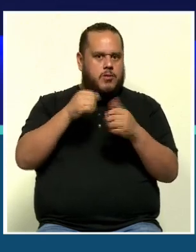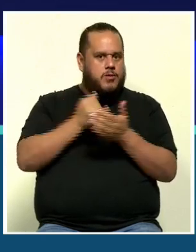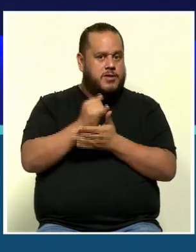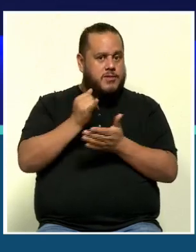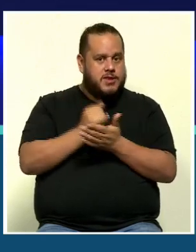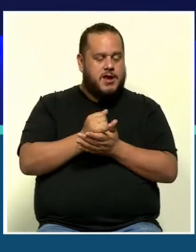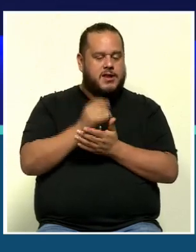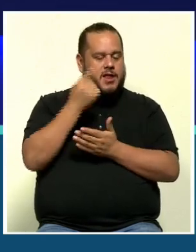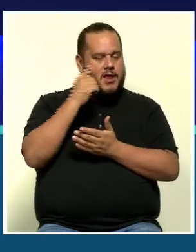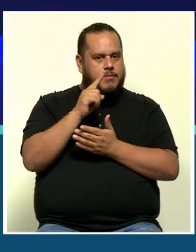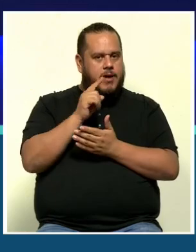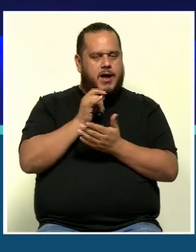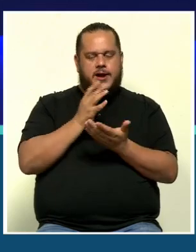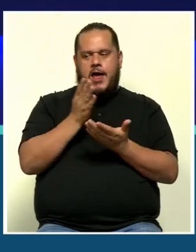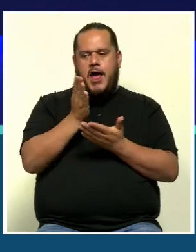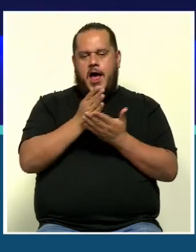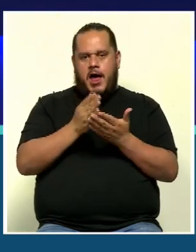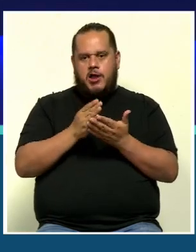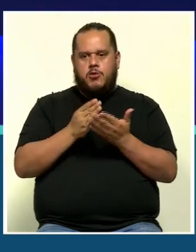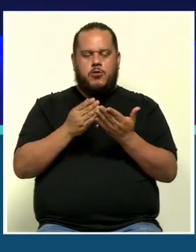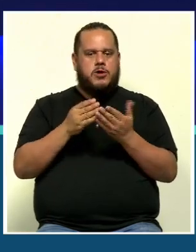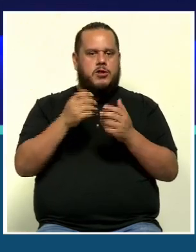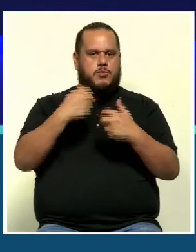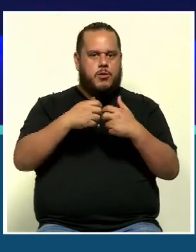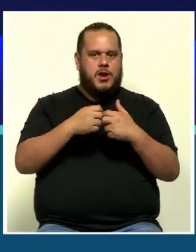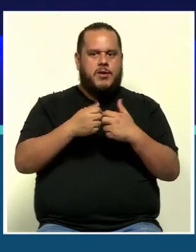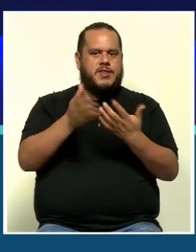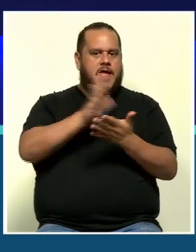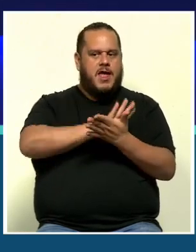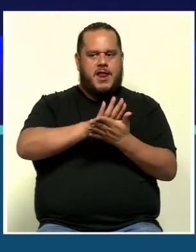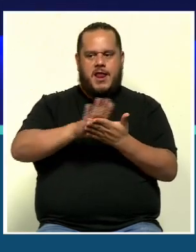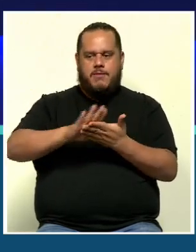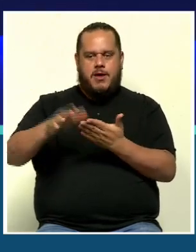investigados para investigar posibles delitos de lavado de dinero.